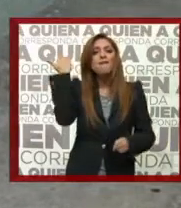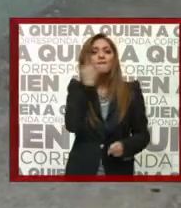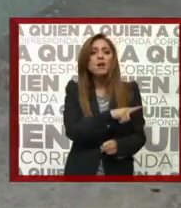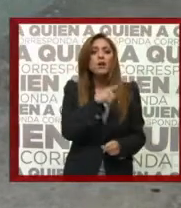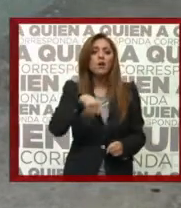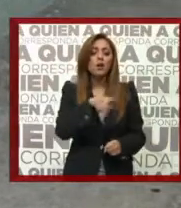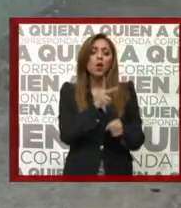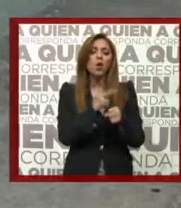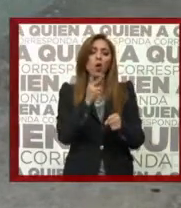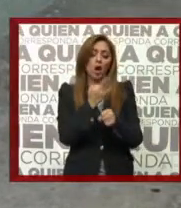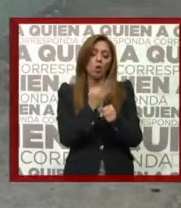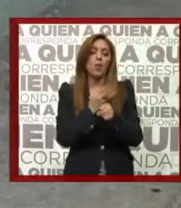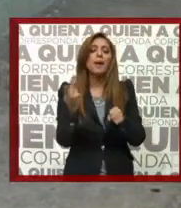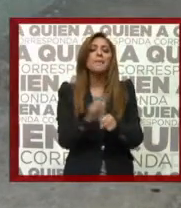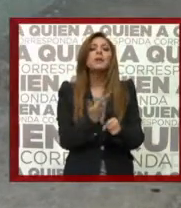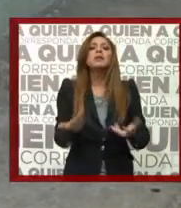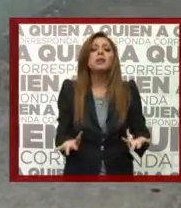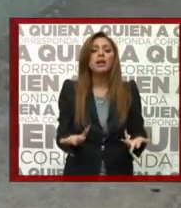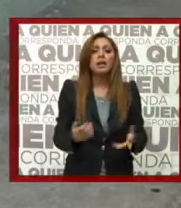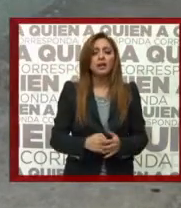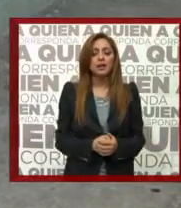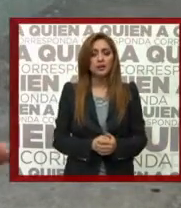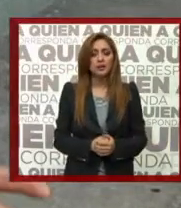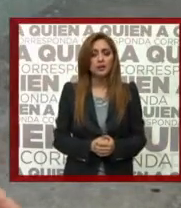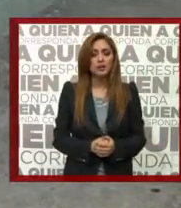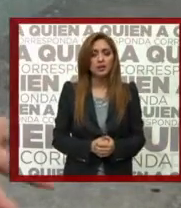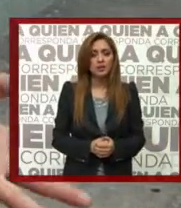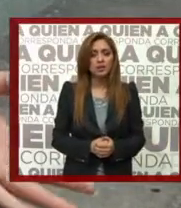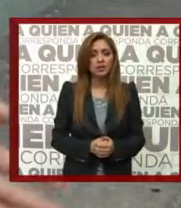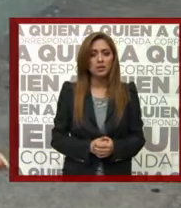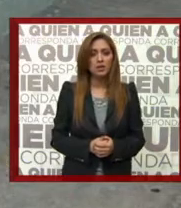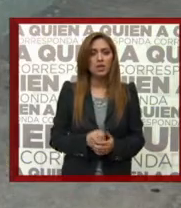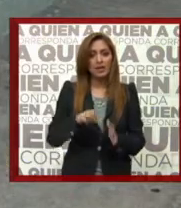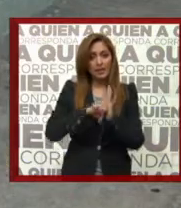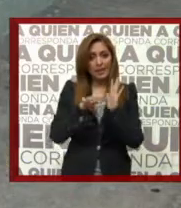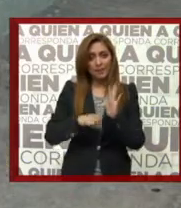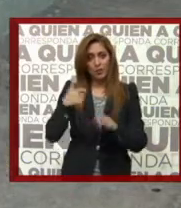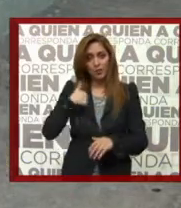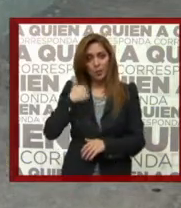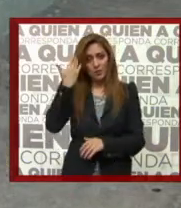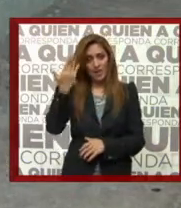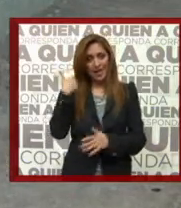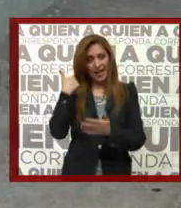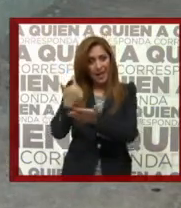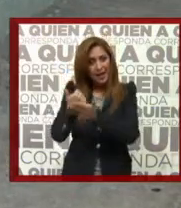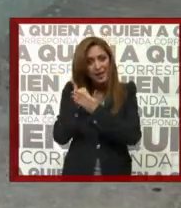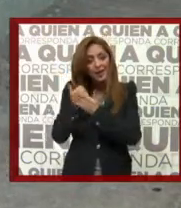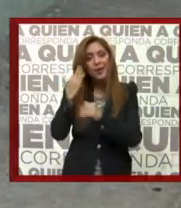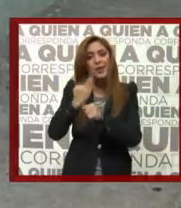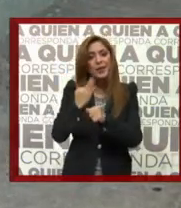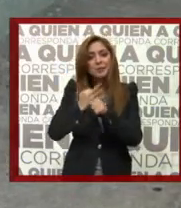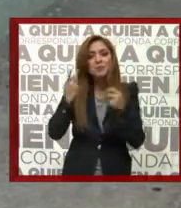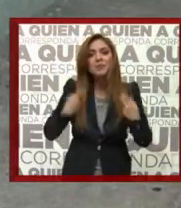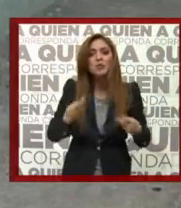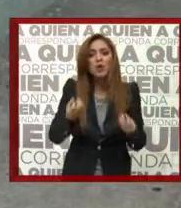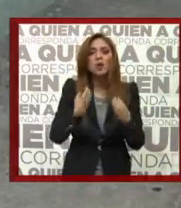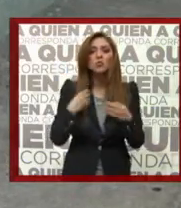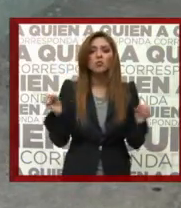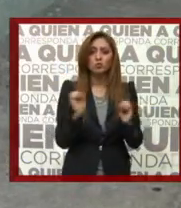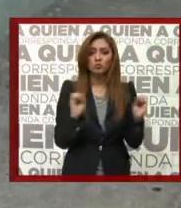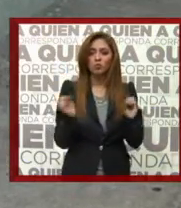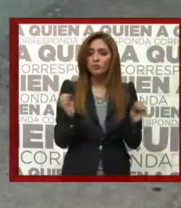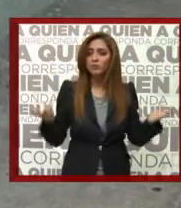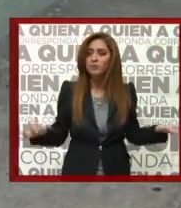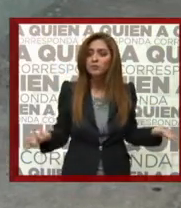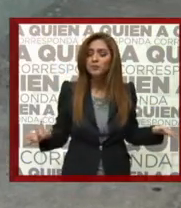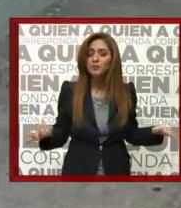esté pasando, porque si va uno a buscar un apoyo y que no te lo den, pues te